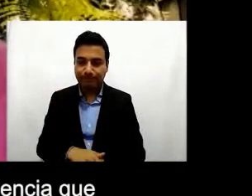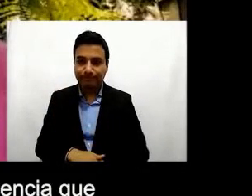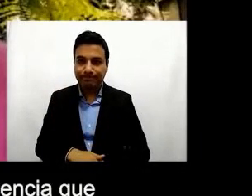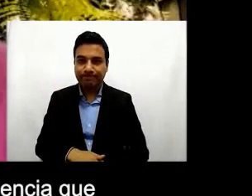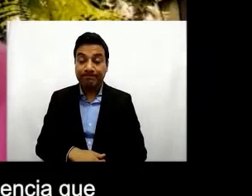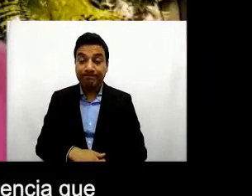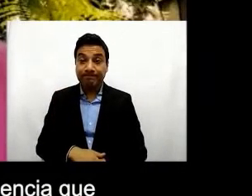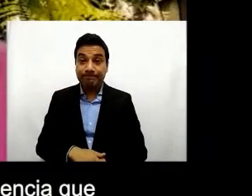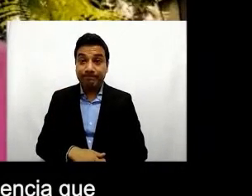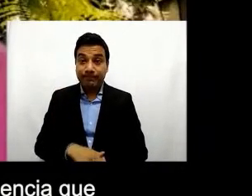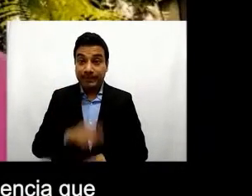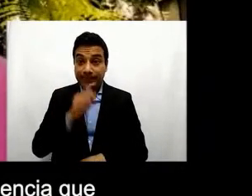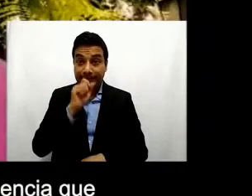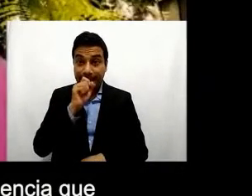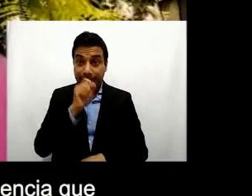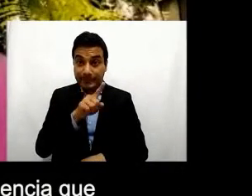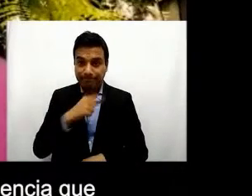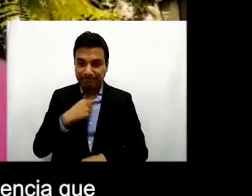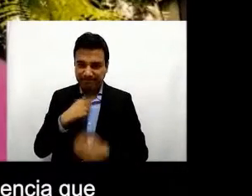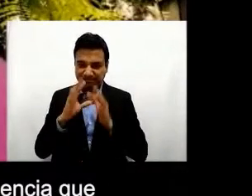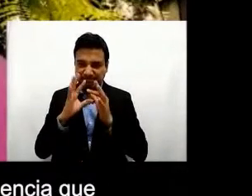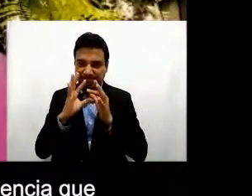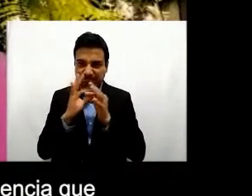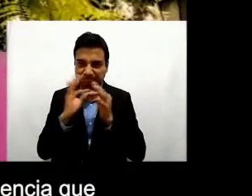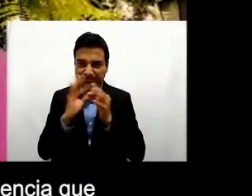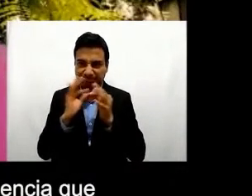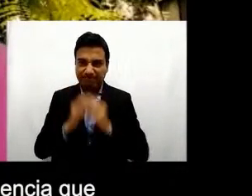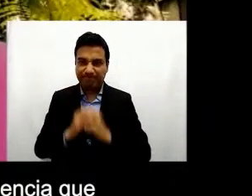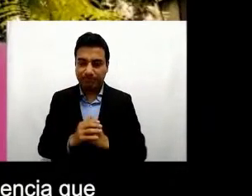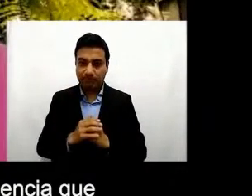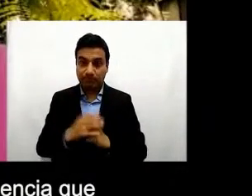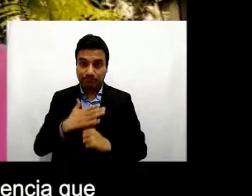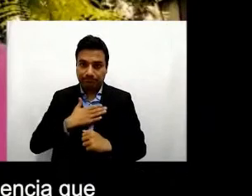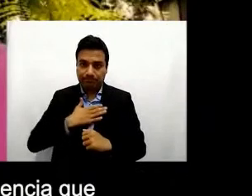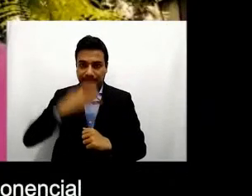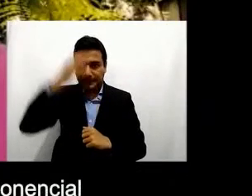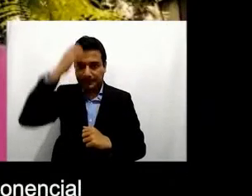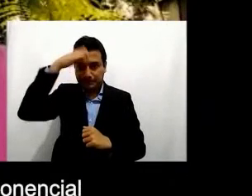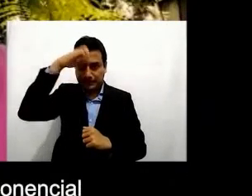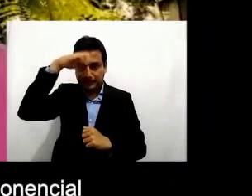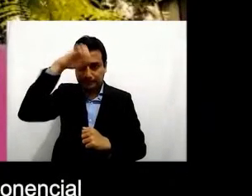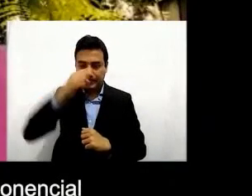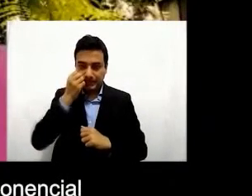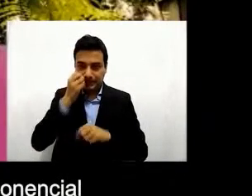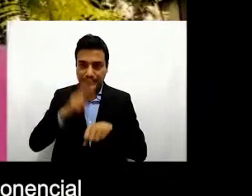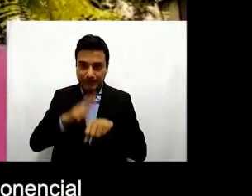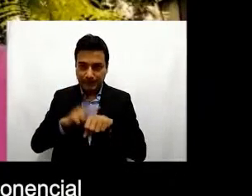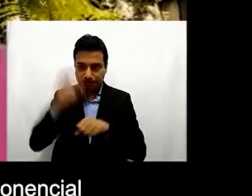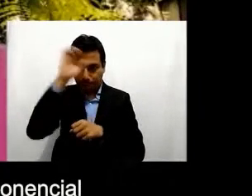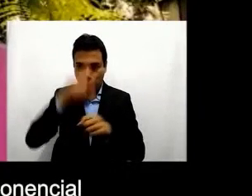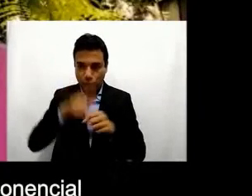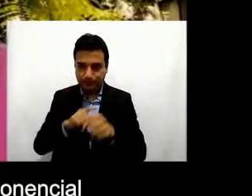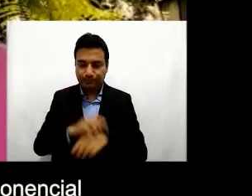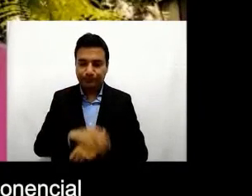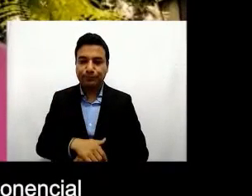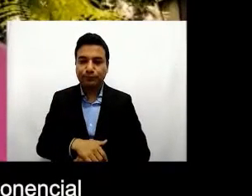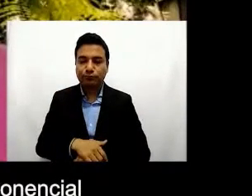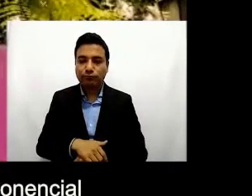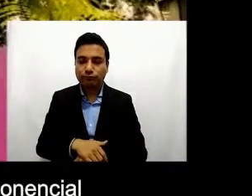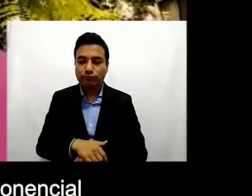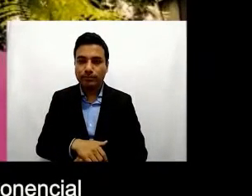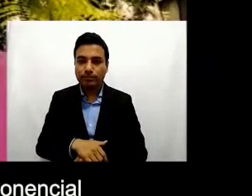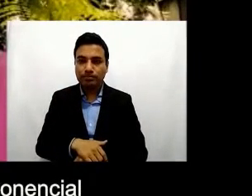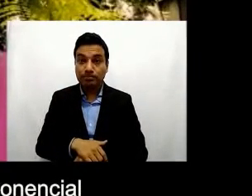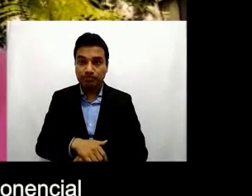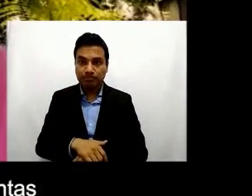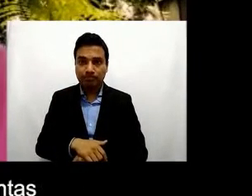también destaco, al menos desde la experiencia que tuvimos en la Secretaría, se dio un salto, una curva de aprendizaje